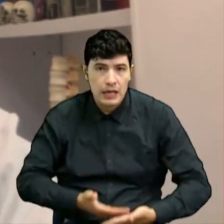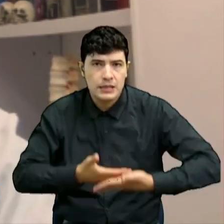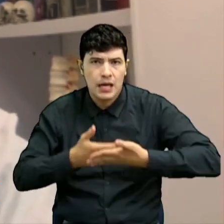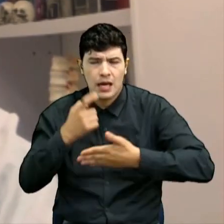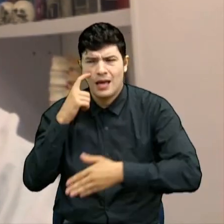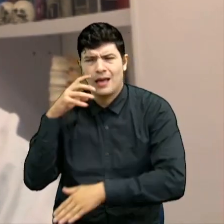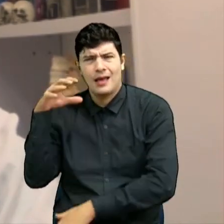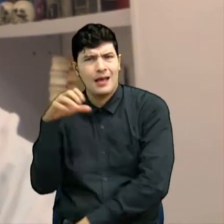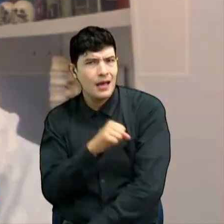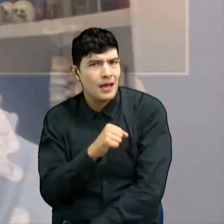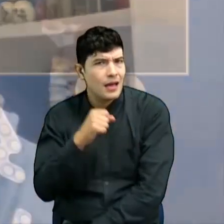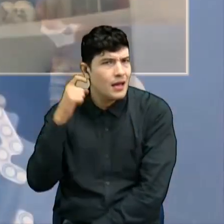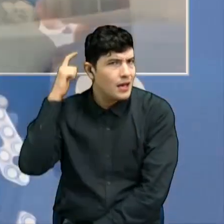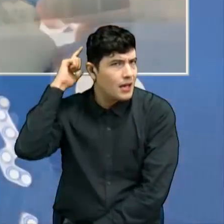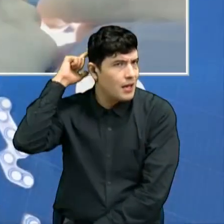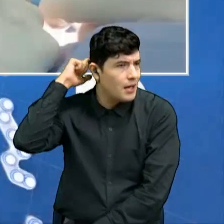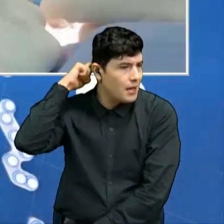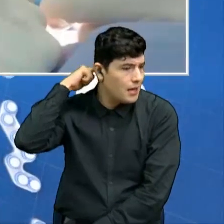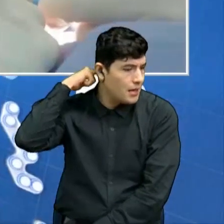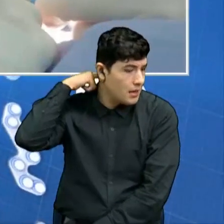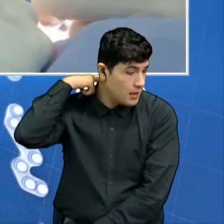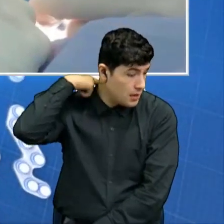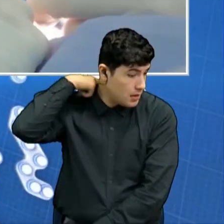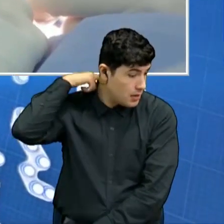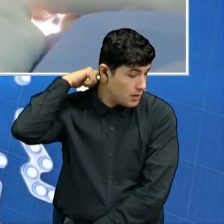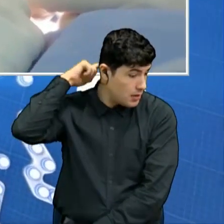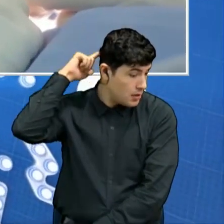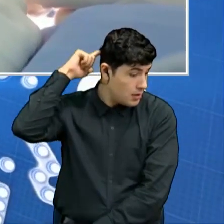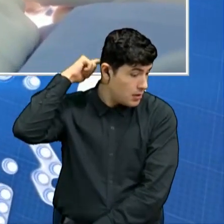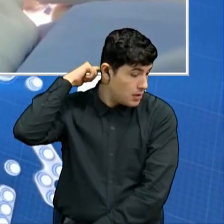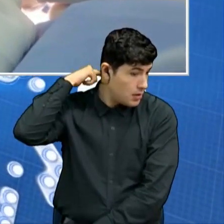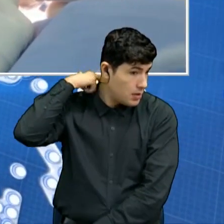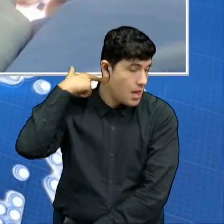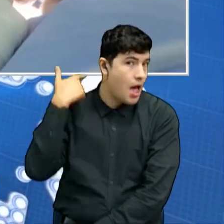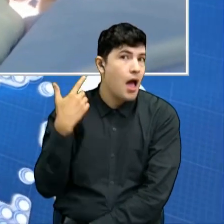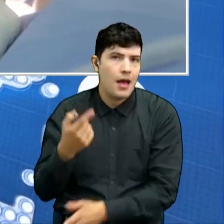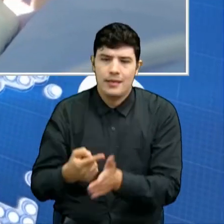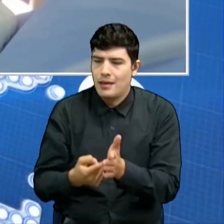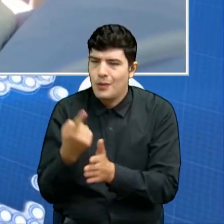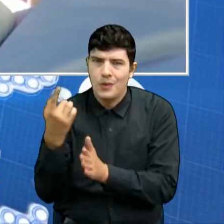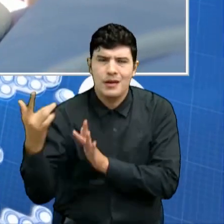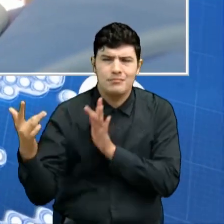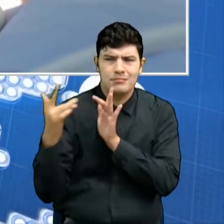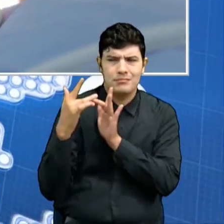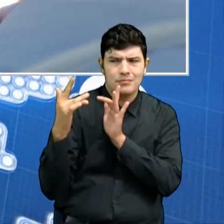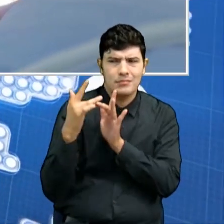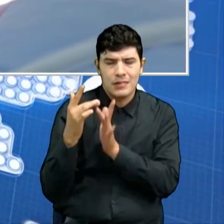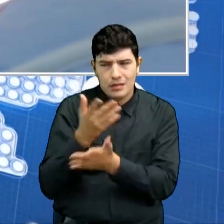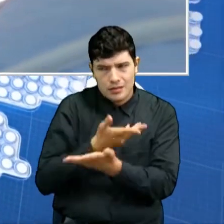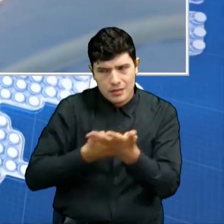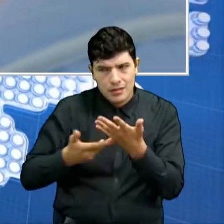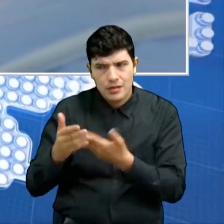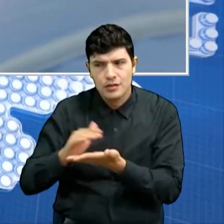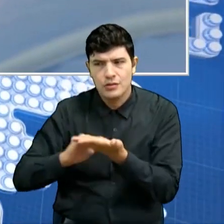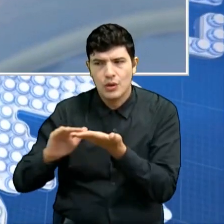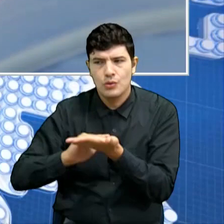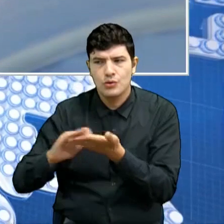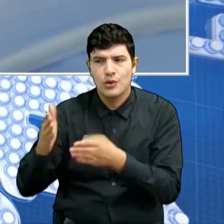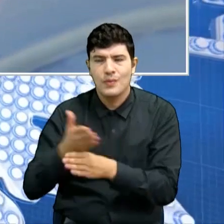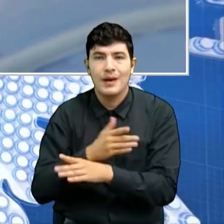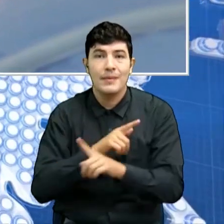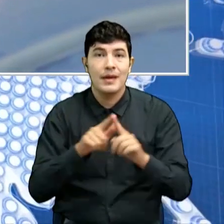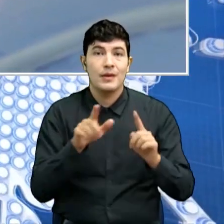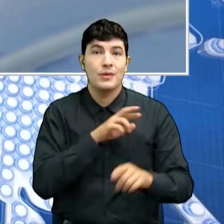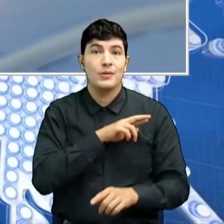tiene un quiste en la espalda, inmediatamente nos contactan para tratar de solucionar el problema, pero nos